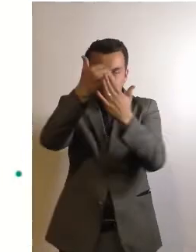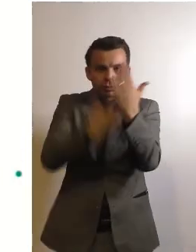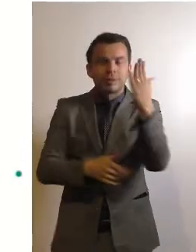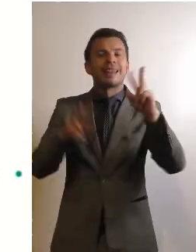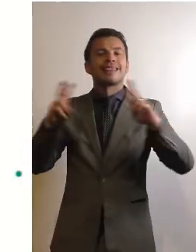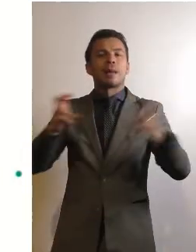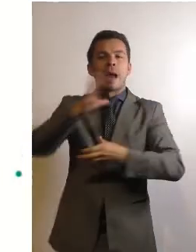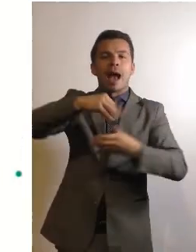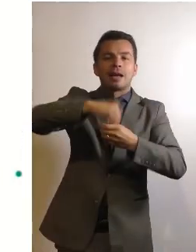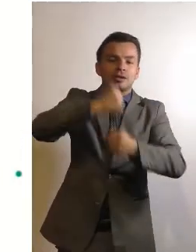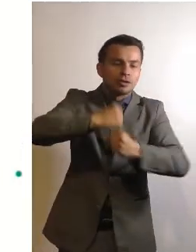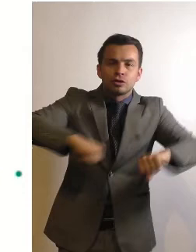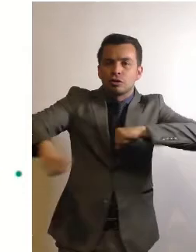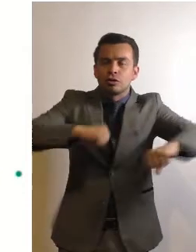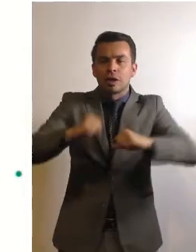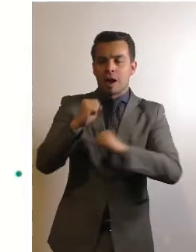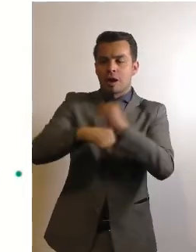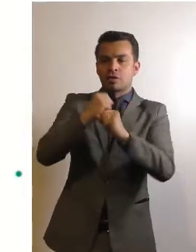bajar desde allí.